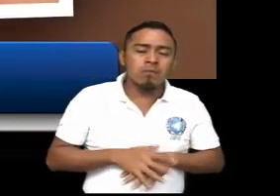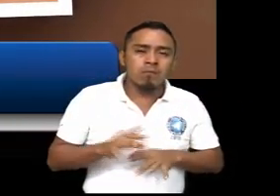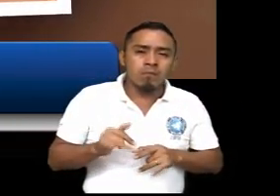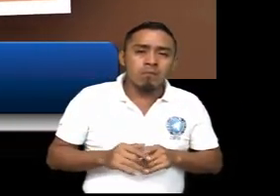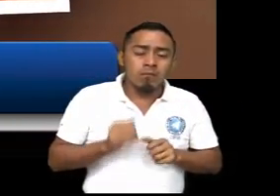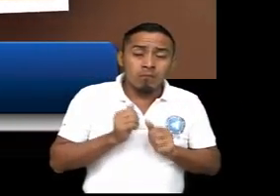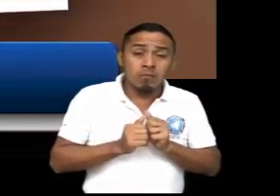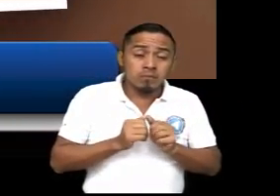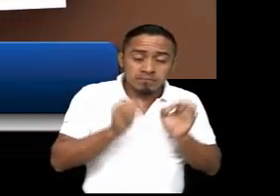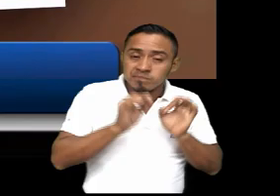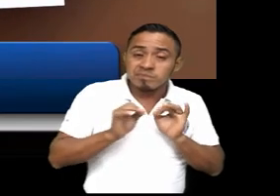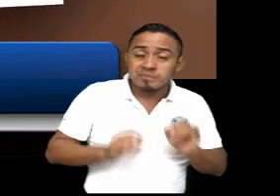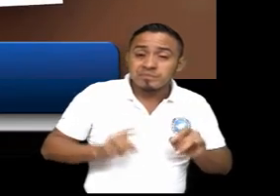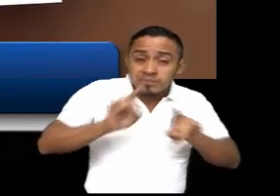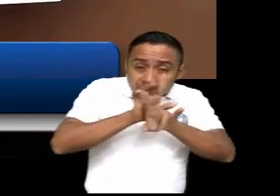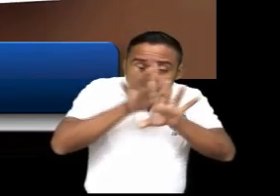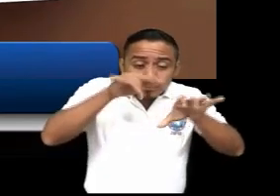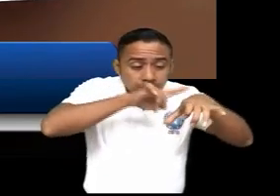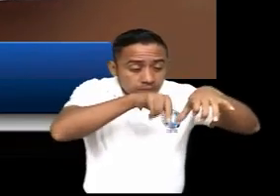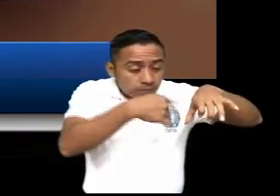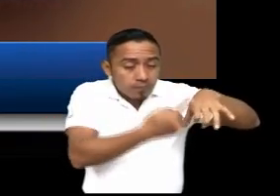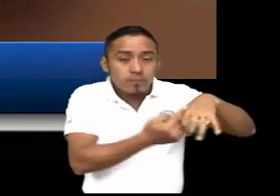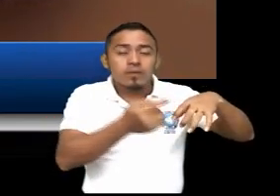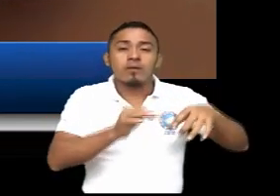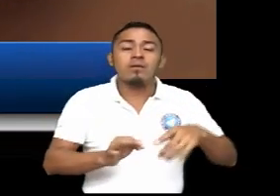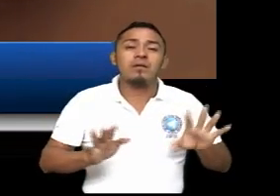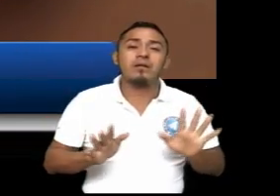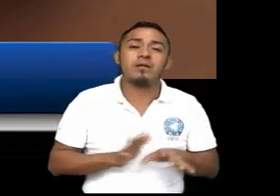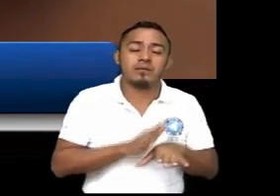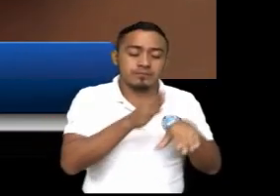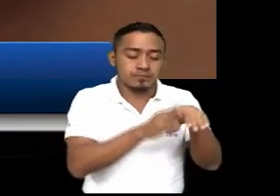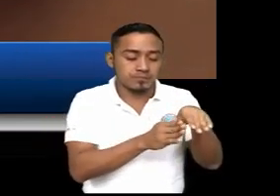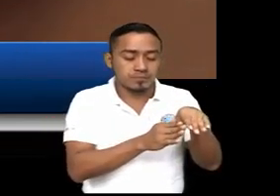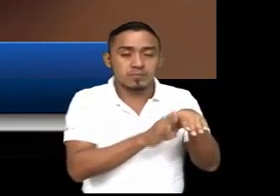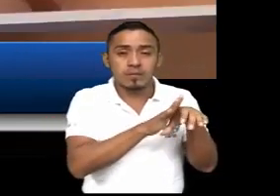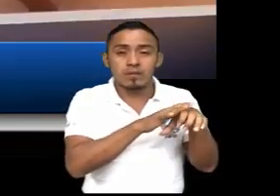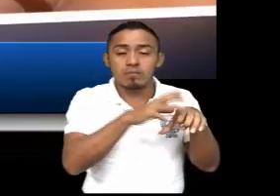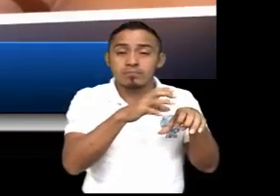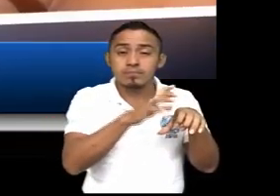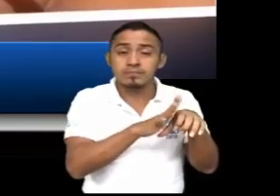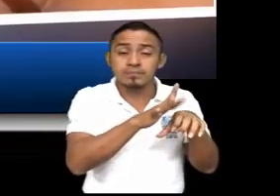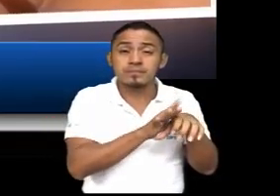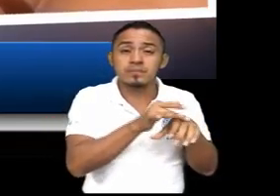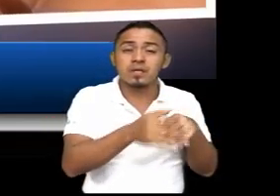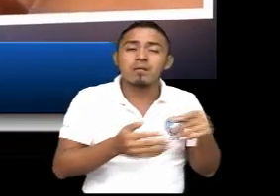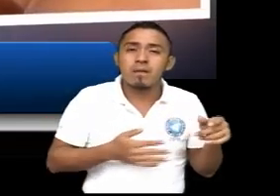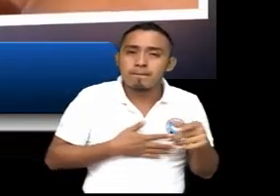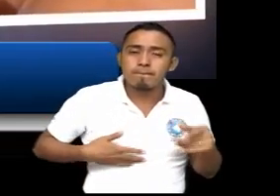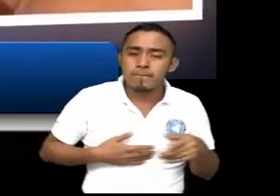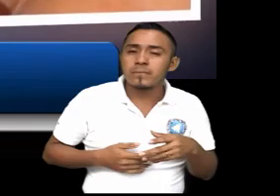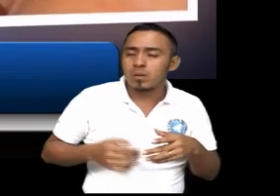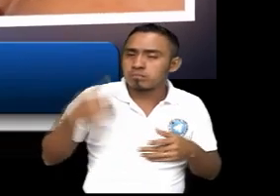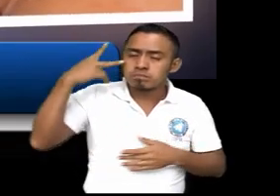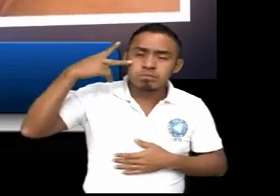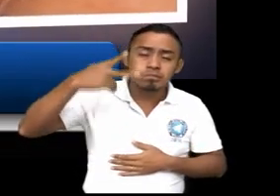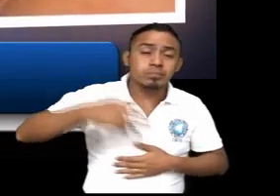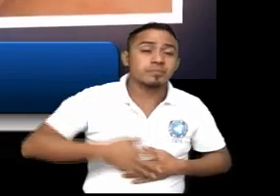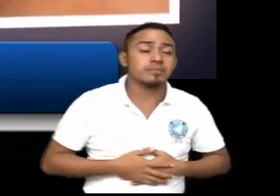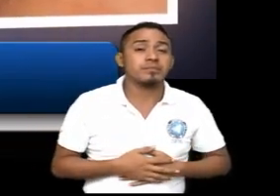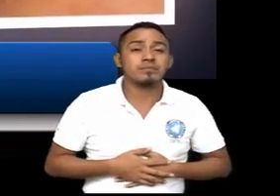así transparente. Él se hace rechonchito, se hace planadito, que le ayuda a mejorar la visión. Entonces, cuando